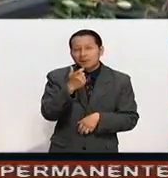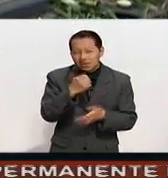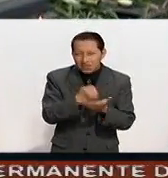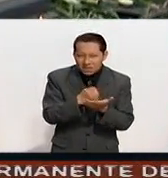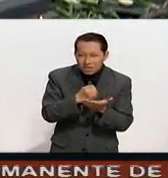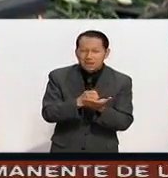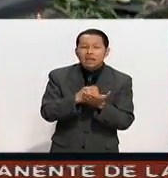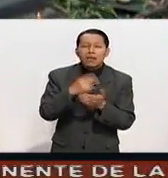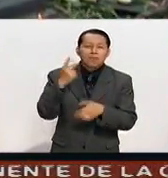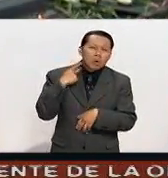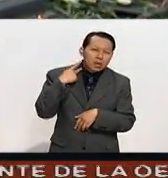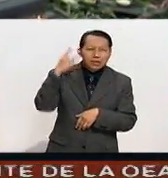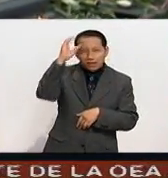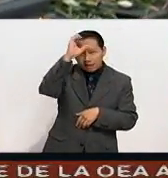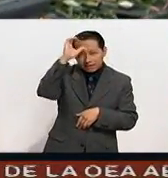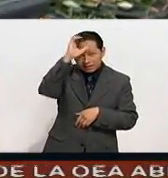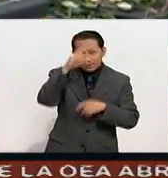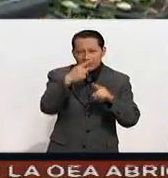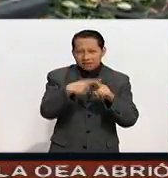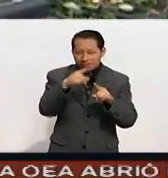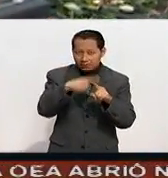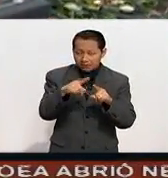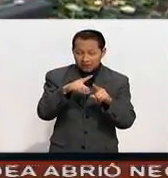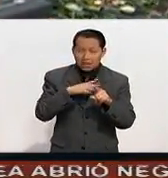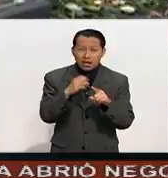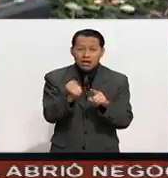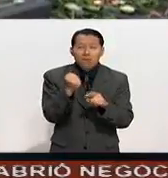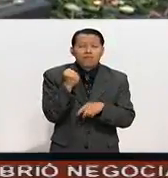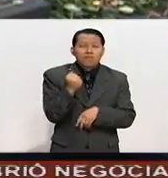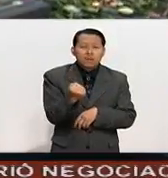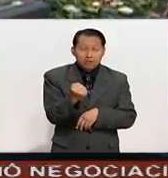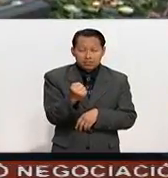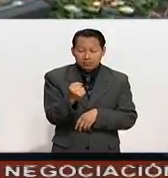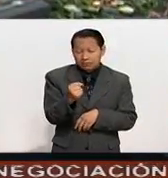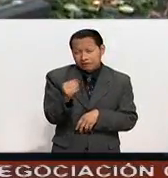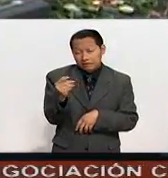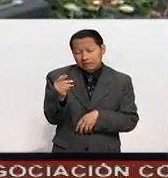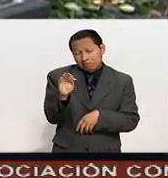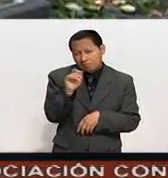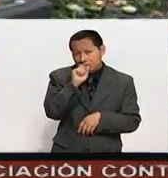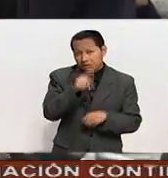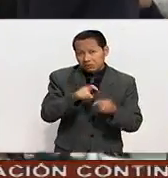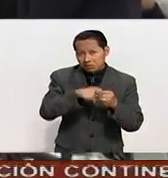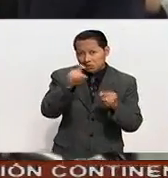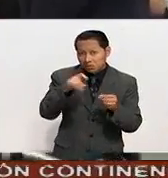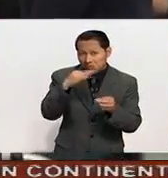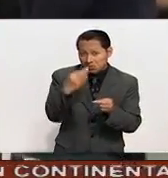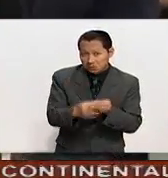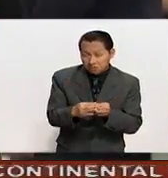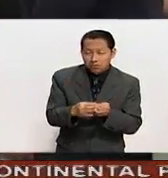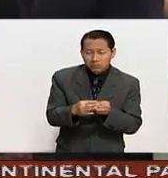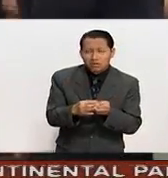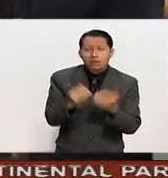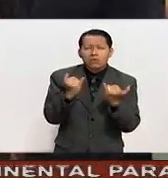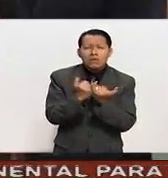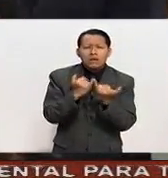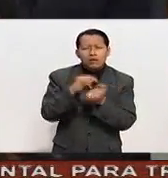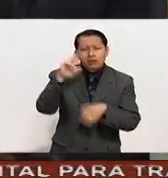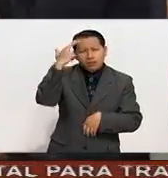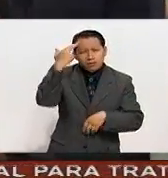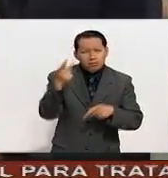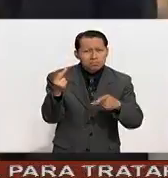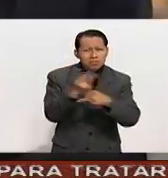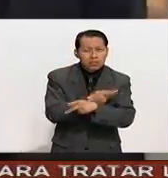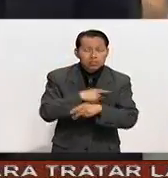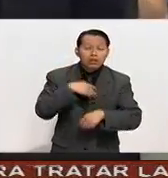ciencia, en fin, se estima muy impactante en caso de que se cumpla. Hay que recordarle al auditorio que este referéndum